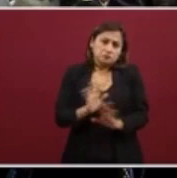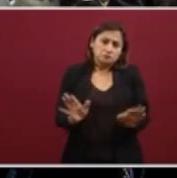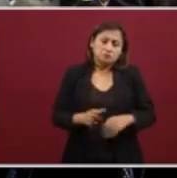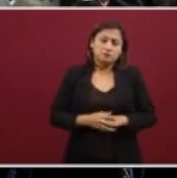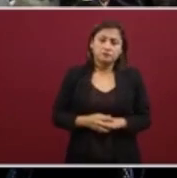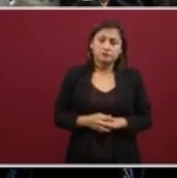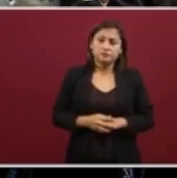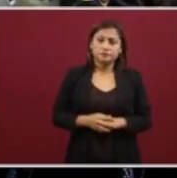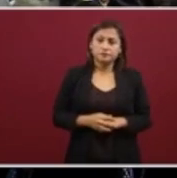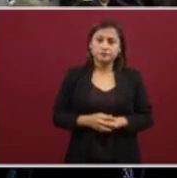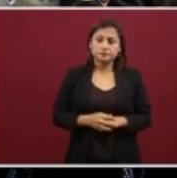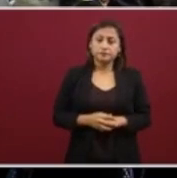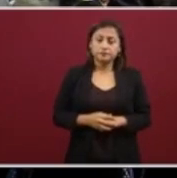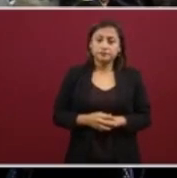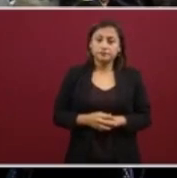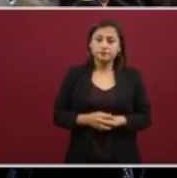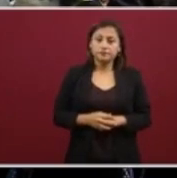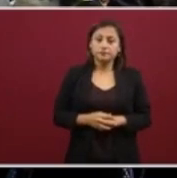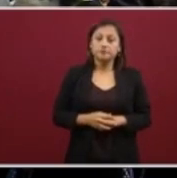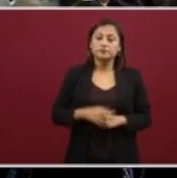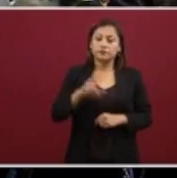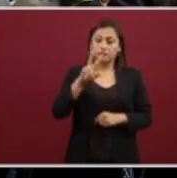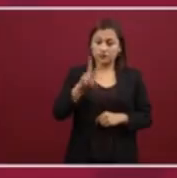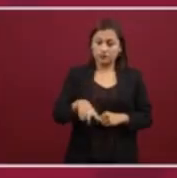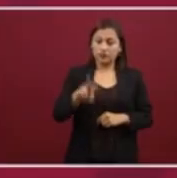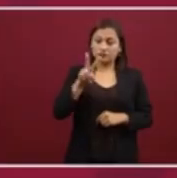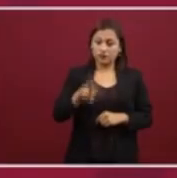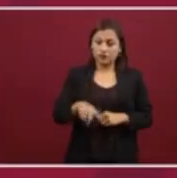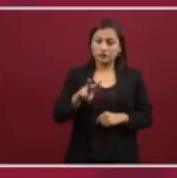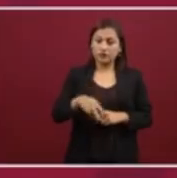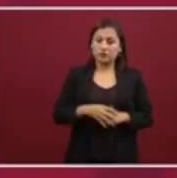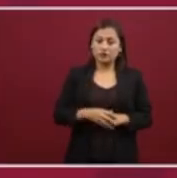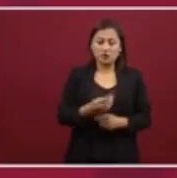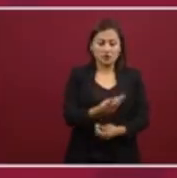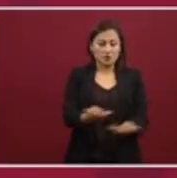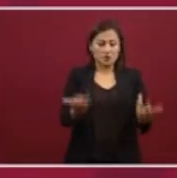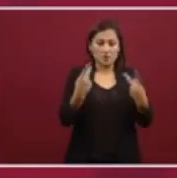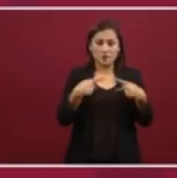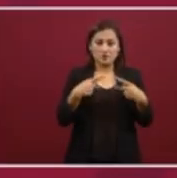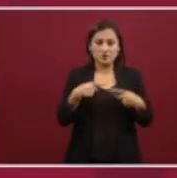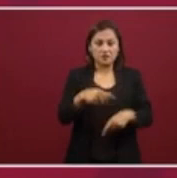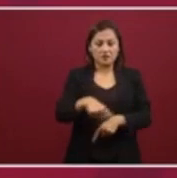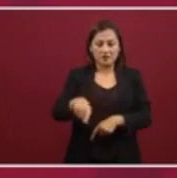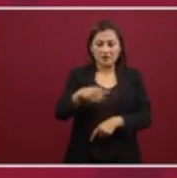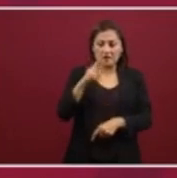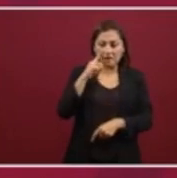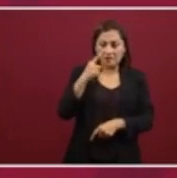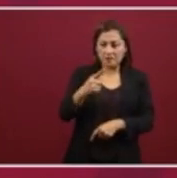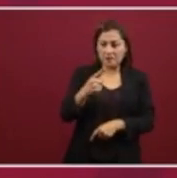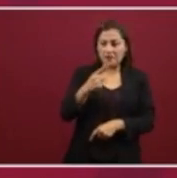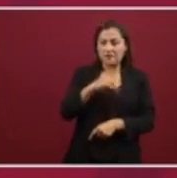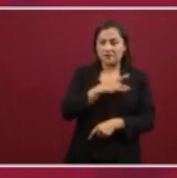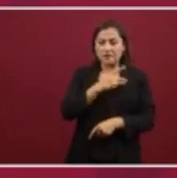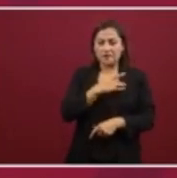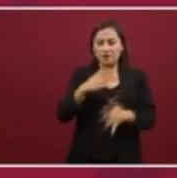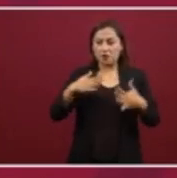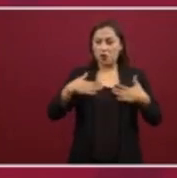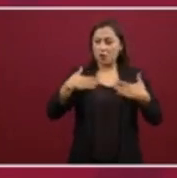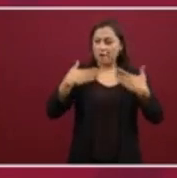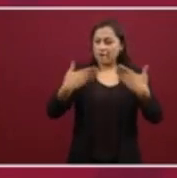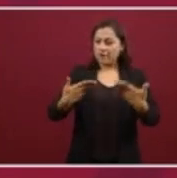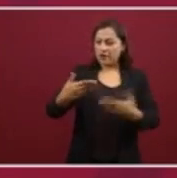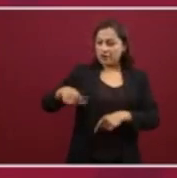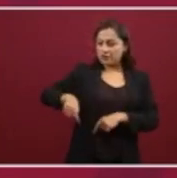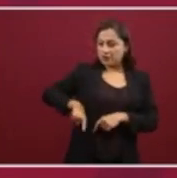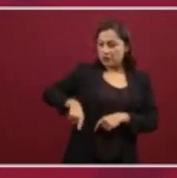Es mucha la confianza que le tienen al gobierno de México, tanto